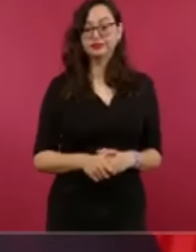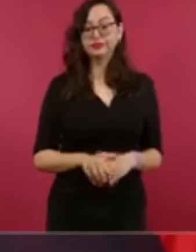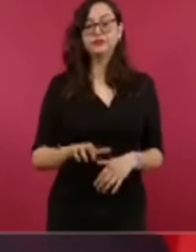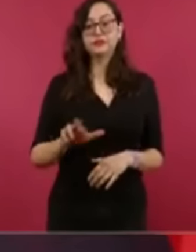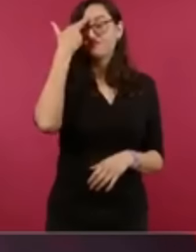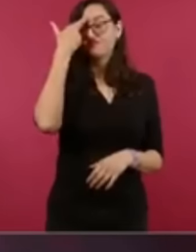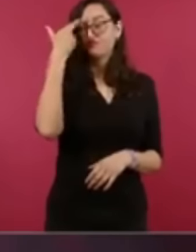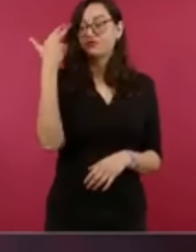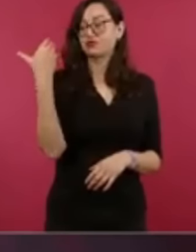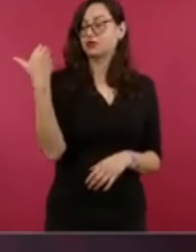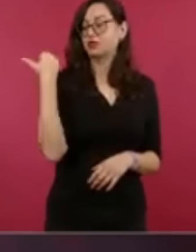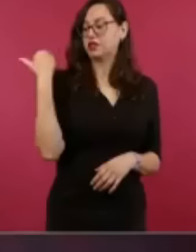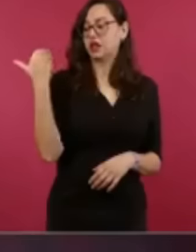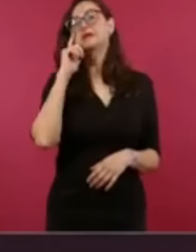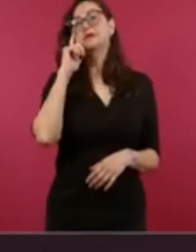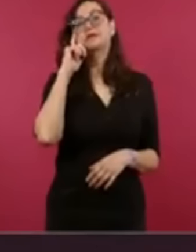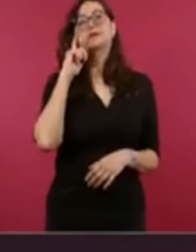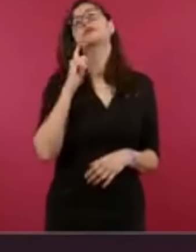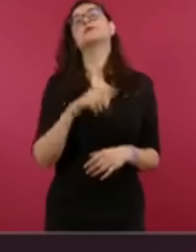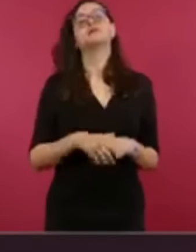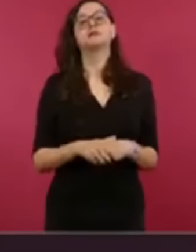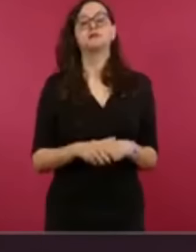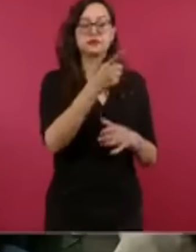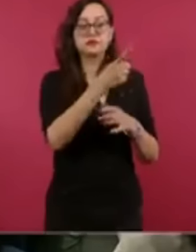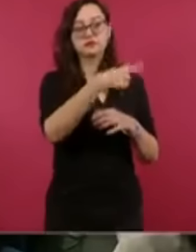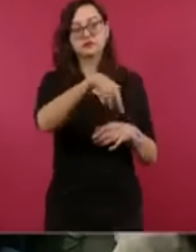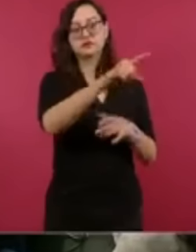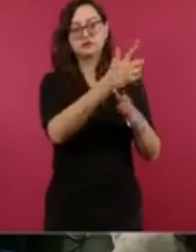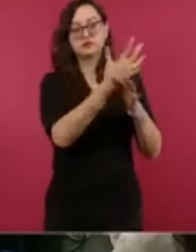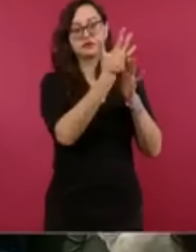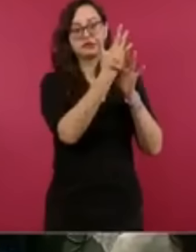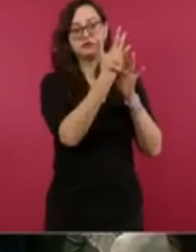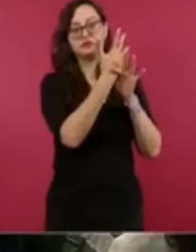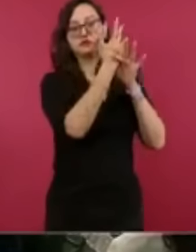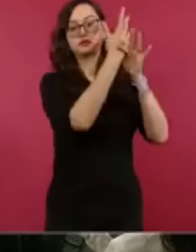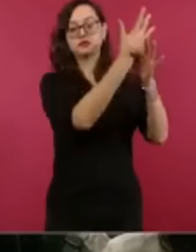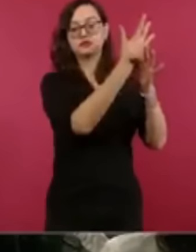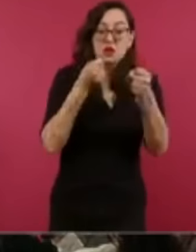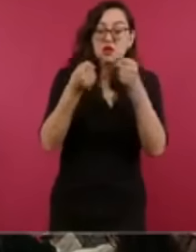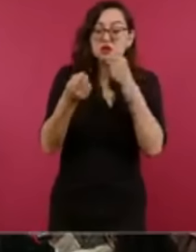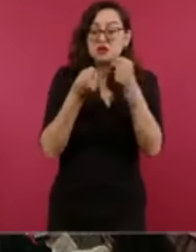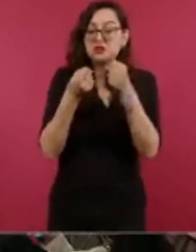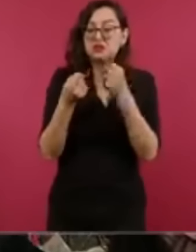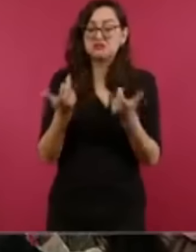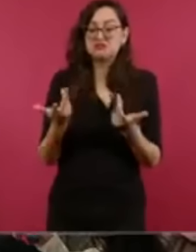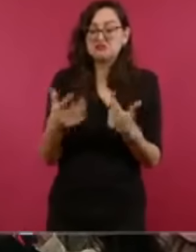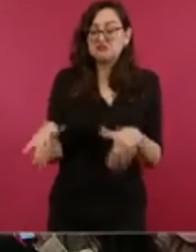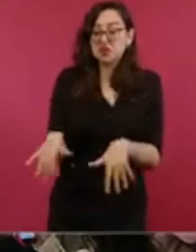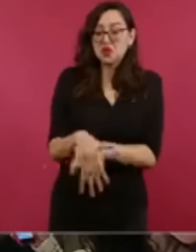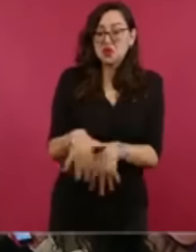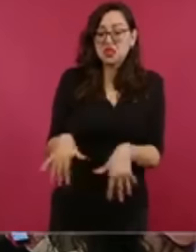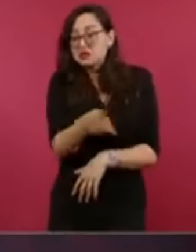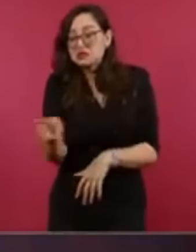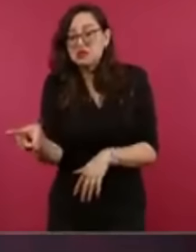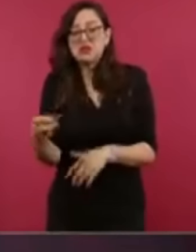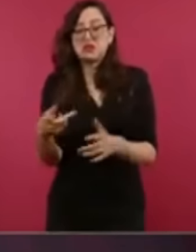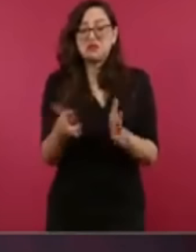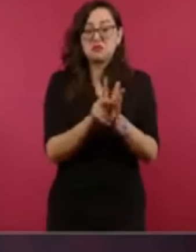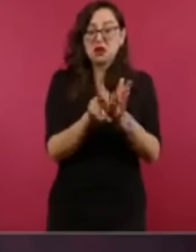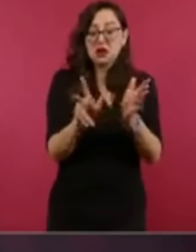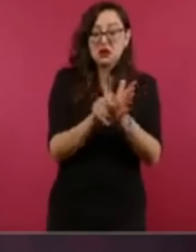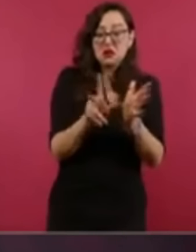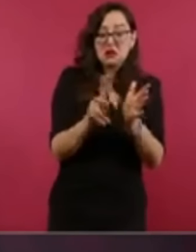ahora menos, se decía que los que venían aquí, como no escribían en un periódico, o no tenían un programa de radio, o no